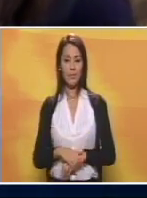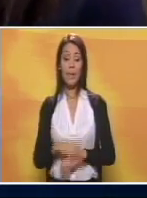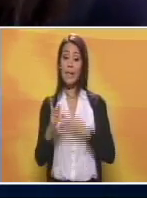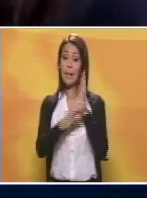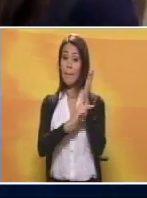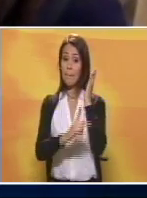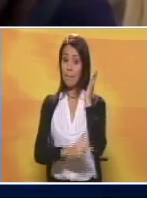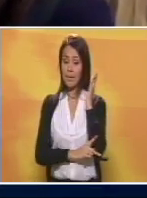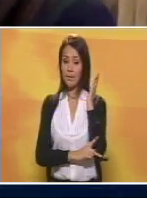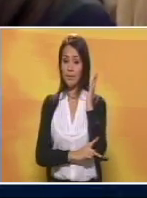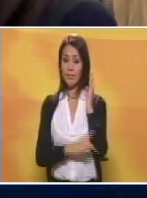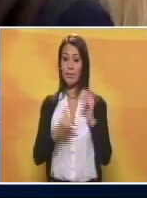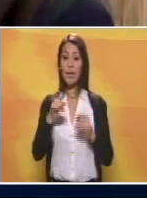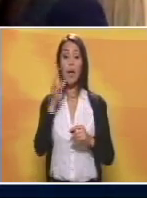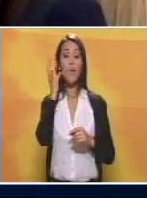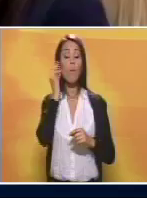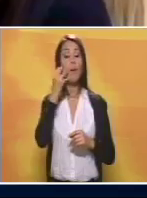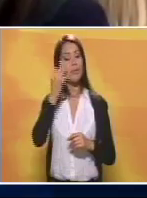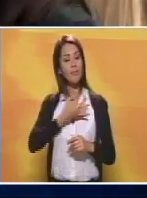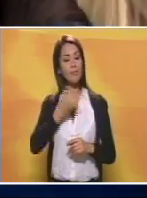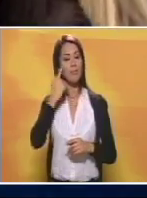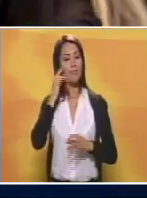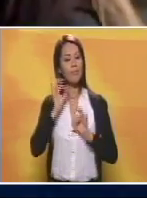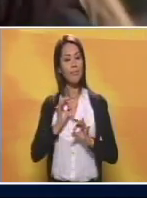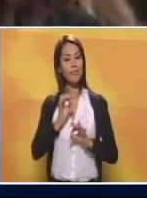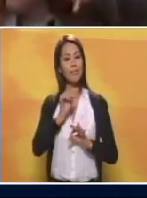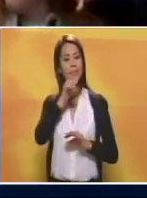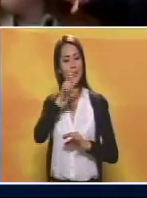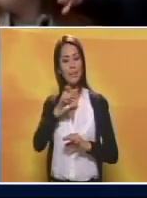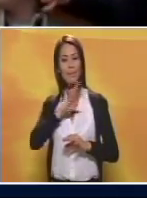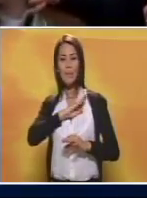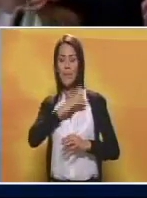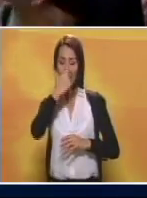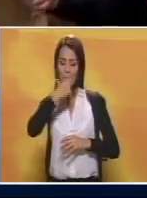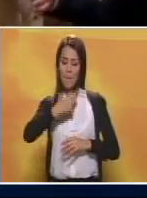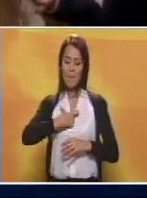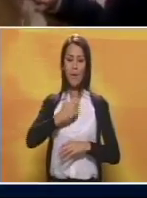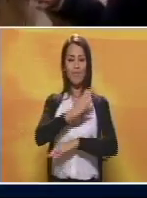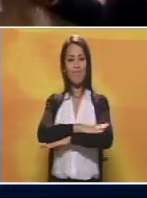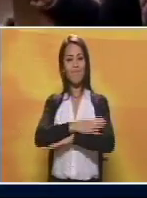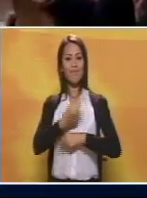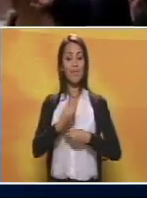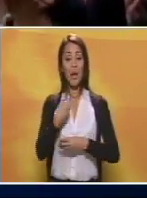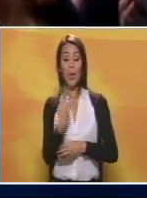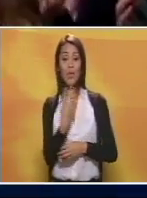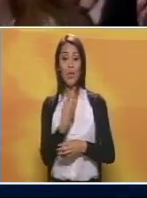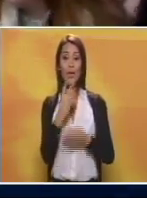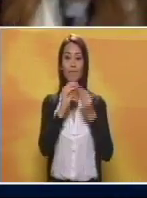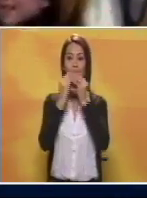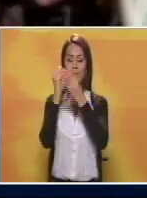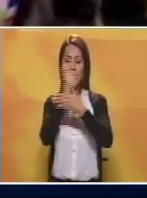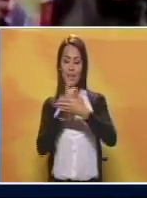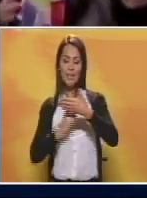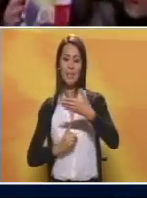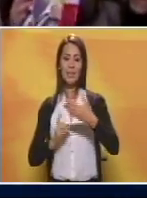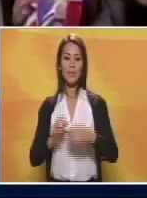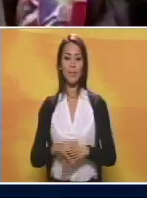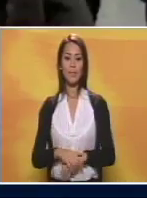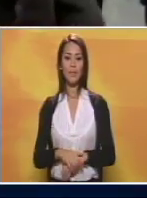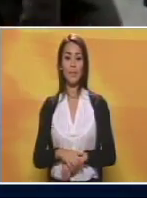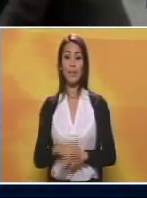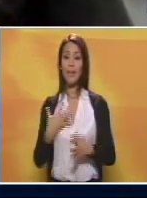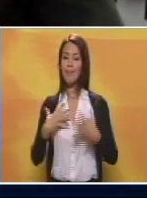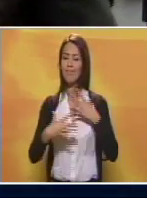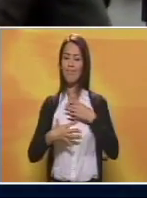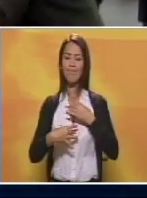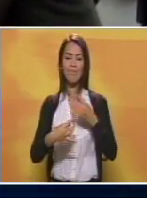Windsor. Ella aseguró que espera reflejar la personalidad de ambos con los diseños, y los medios internacionales reseñaron que la peonia es una de las